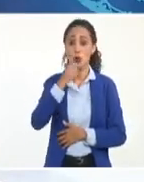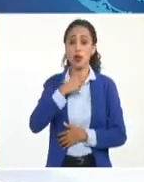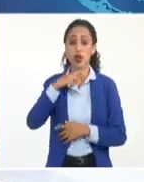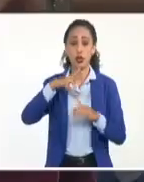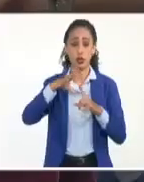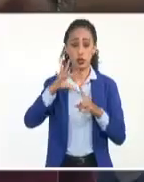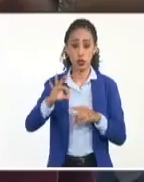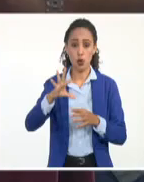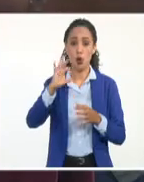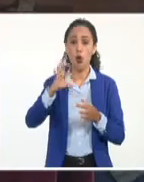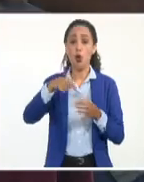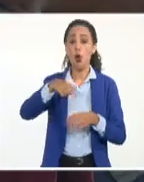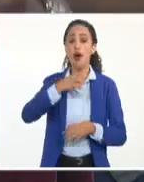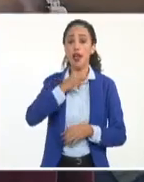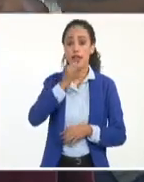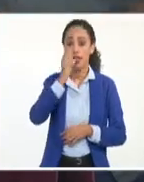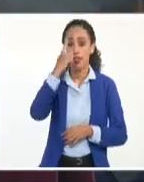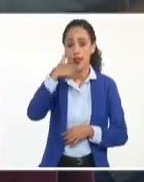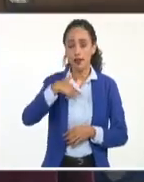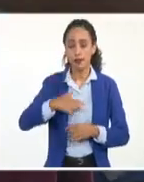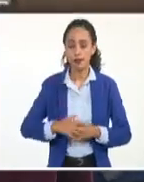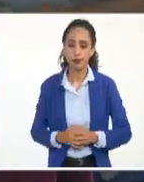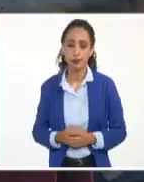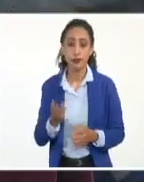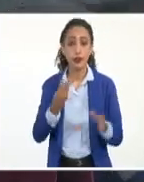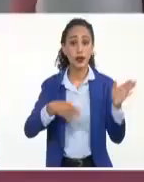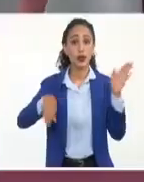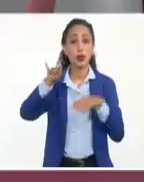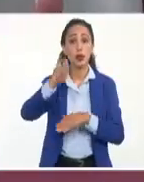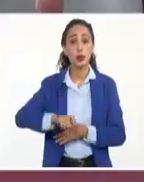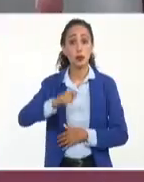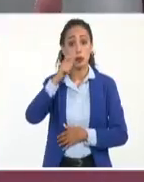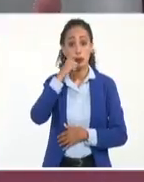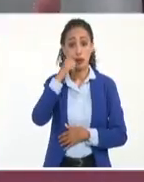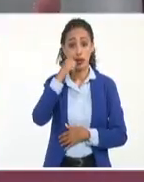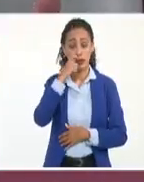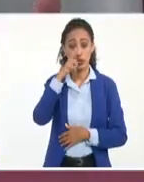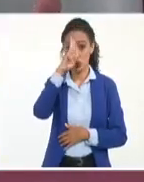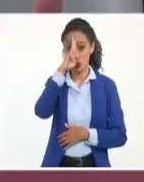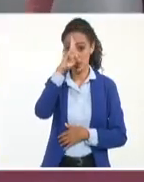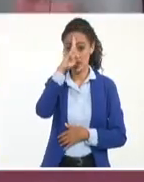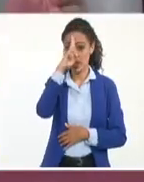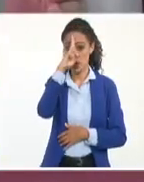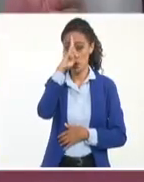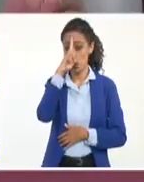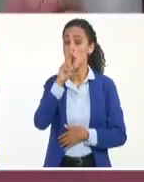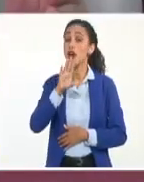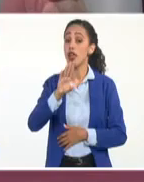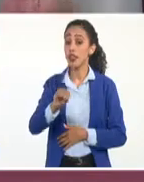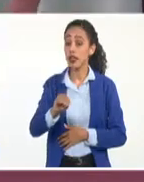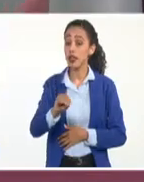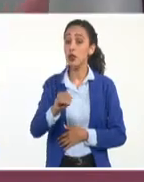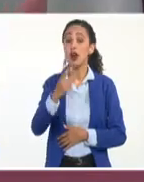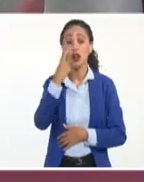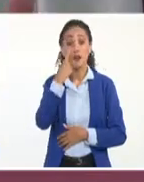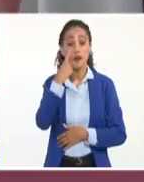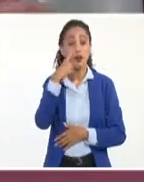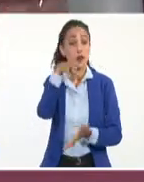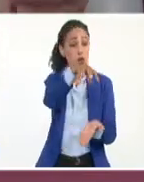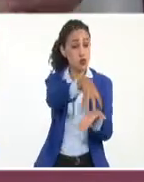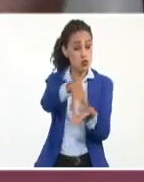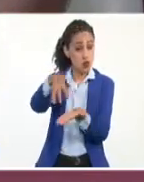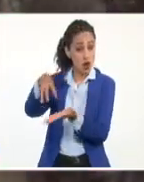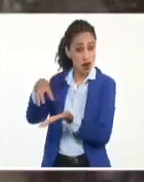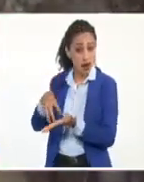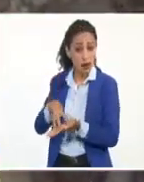Ojeda. El ministro de Salud Pública, José Ángel Portal Miranda, insistió en el incremento de locales para la aplicación del test